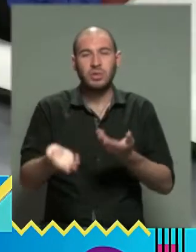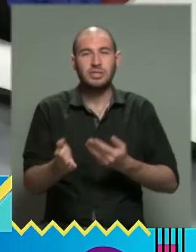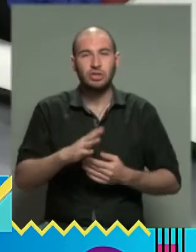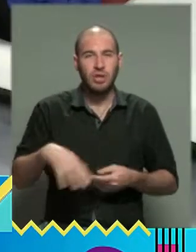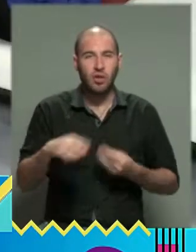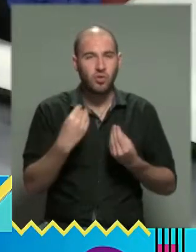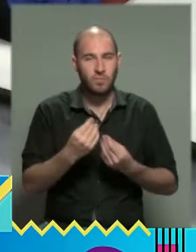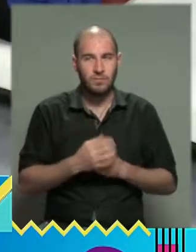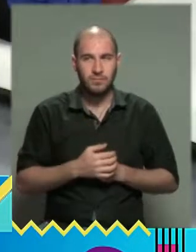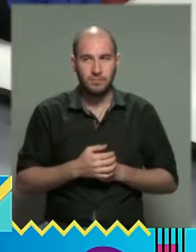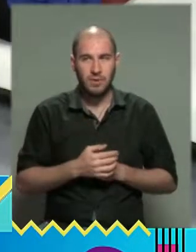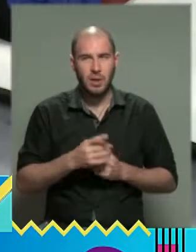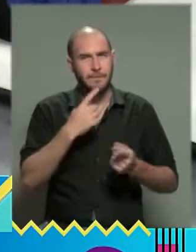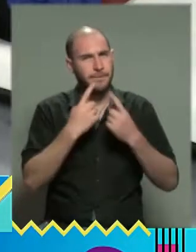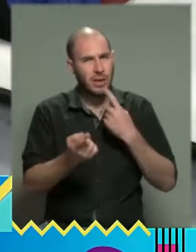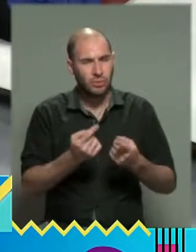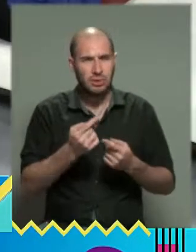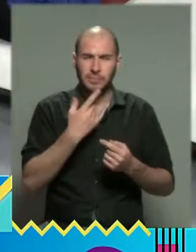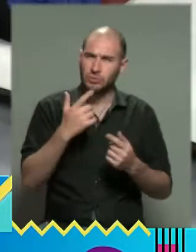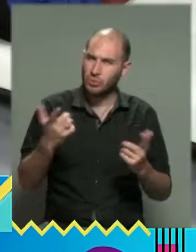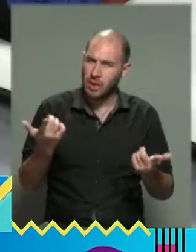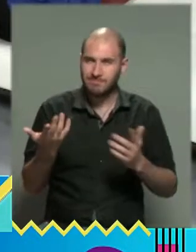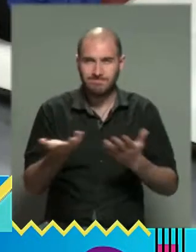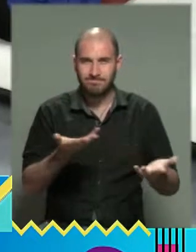social? ¿Nos lo preguntamos? ¿No nos lo preguntamos?